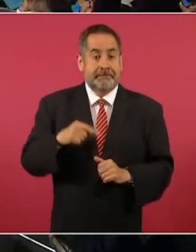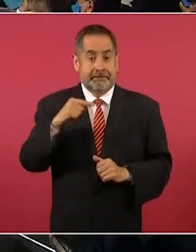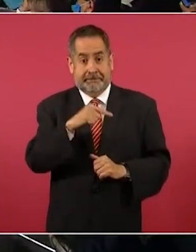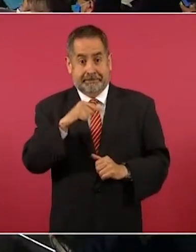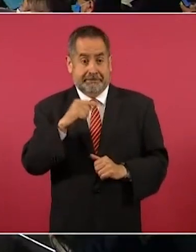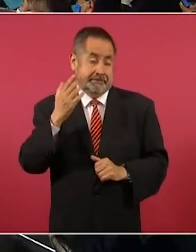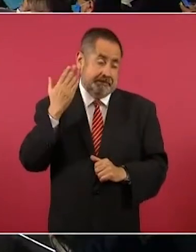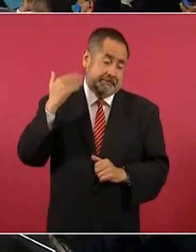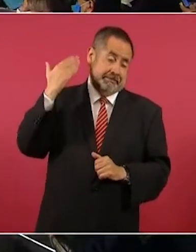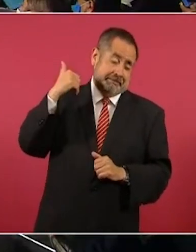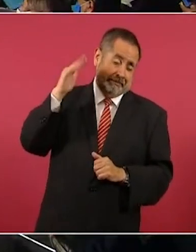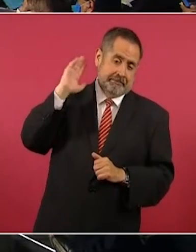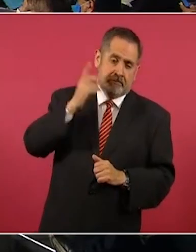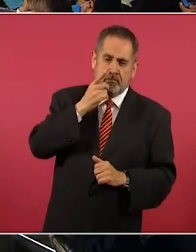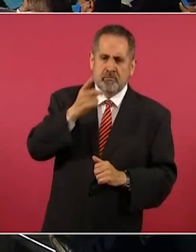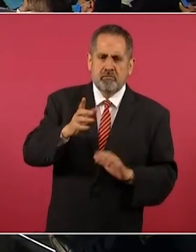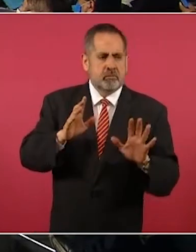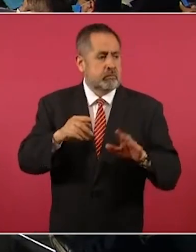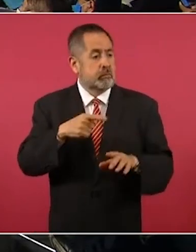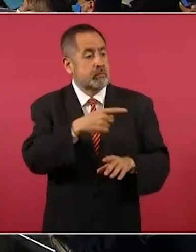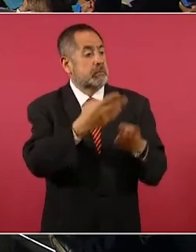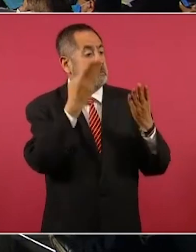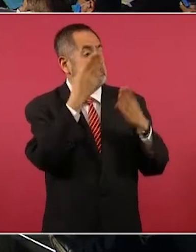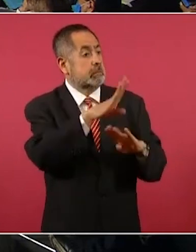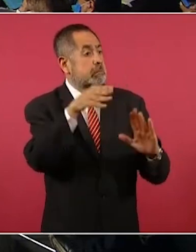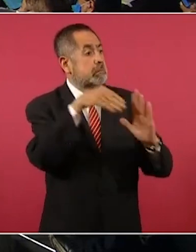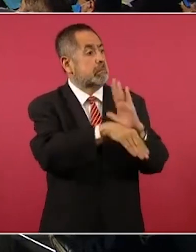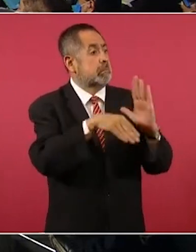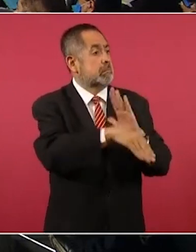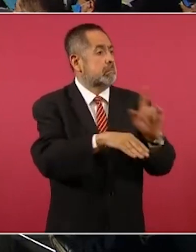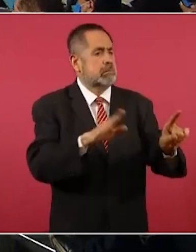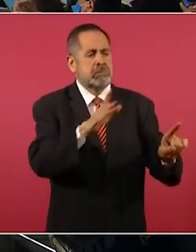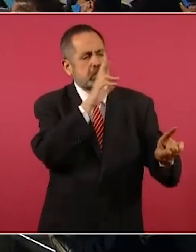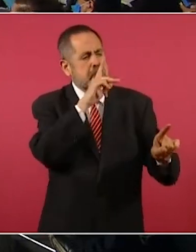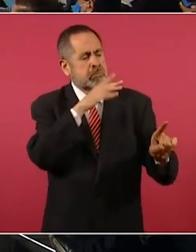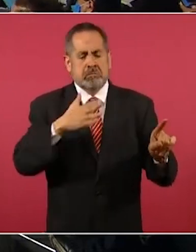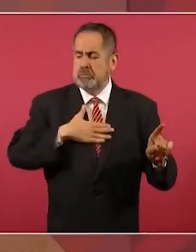anuncian que iban a llevar a cabo el rescate de los banqueros y de los grandes empresarios,